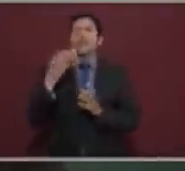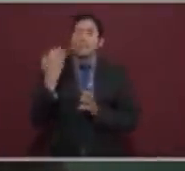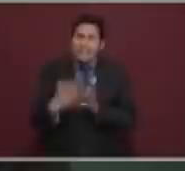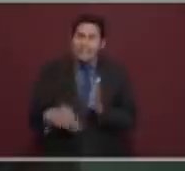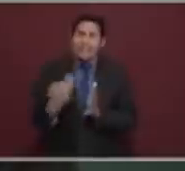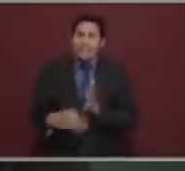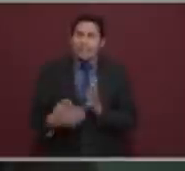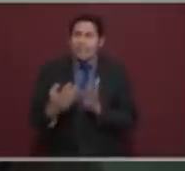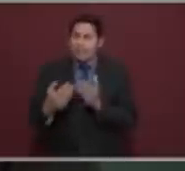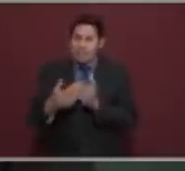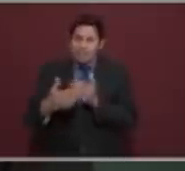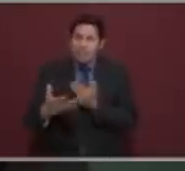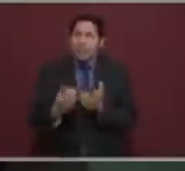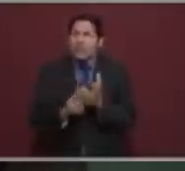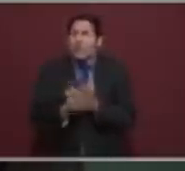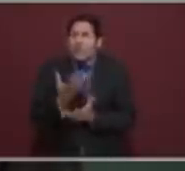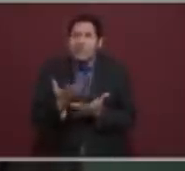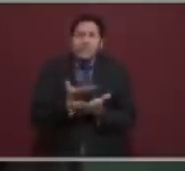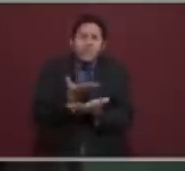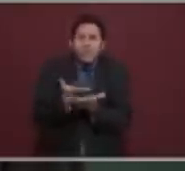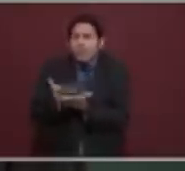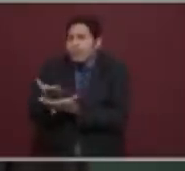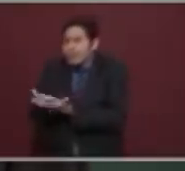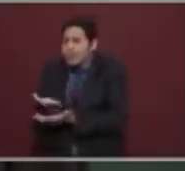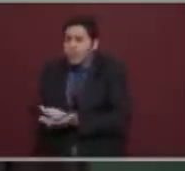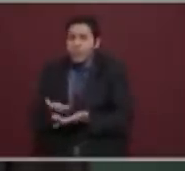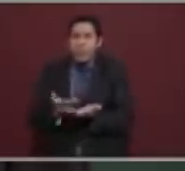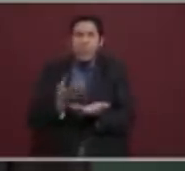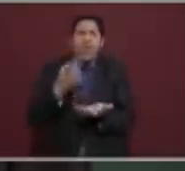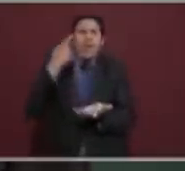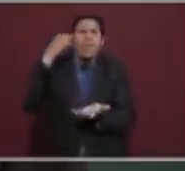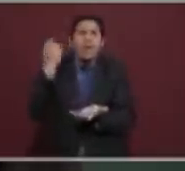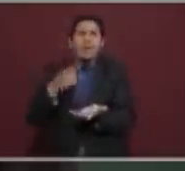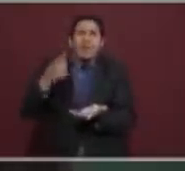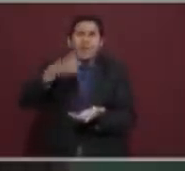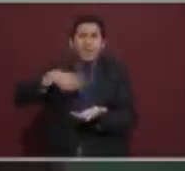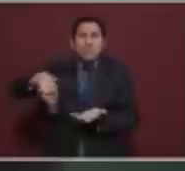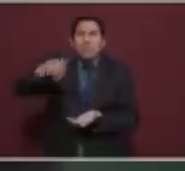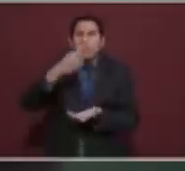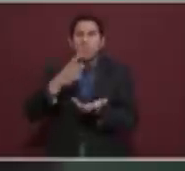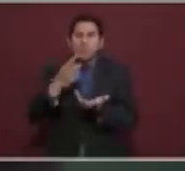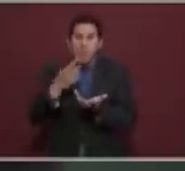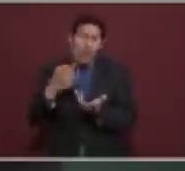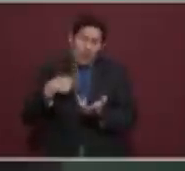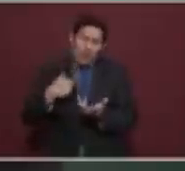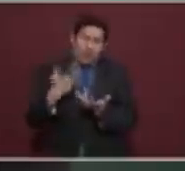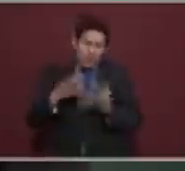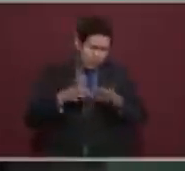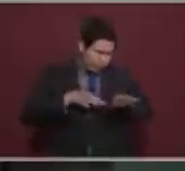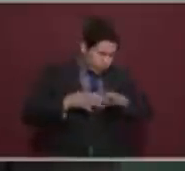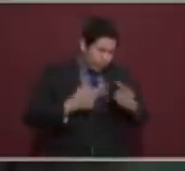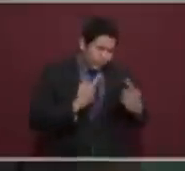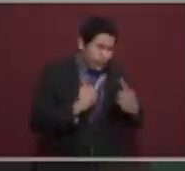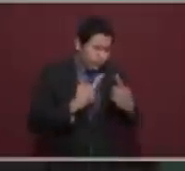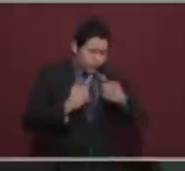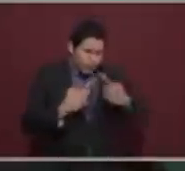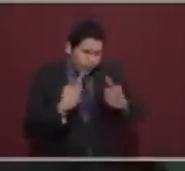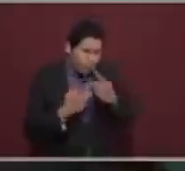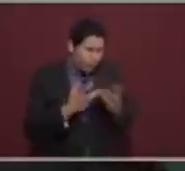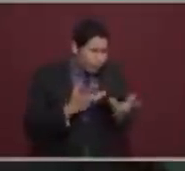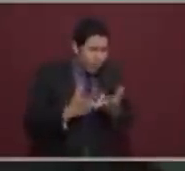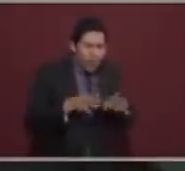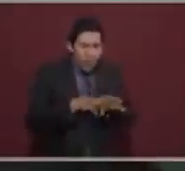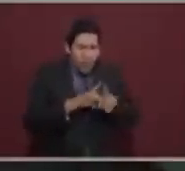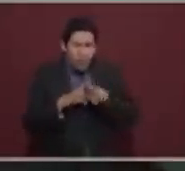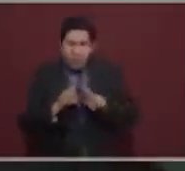que estamos ya trabajando puedo decirles a ustedes que están sumamente avanzadas y que